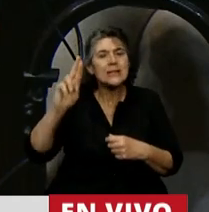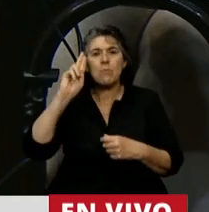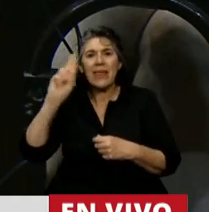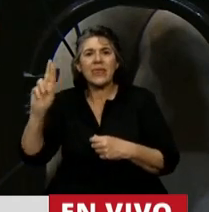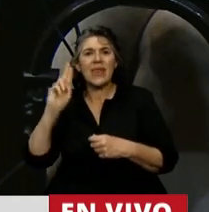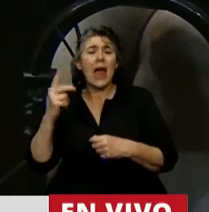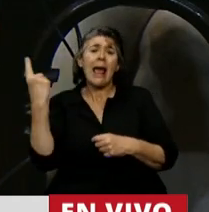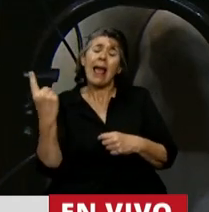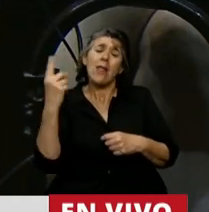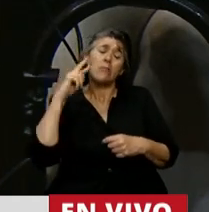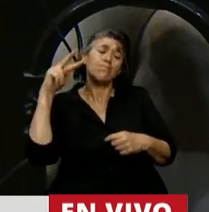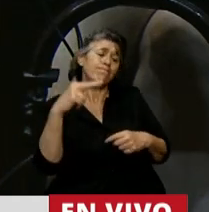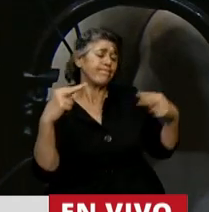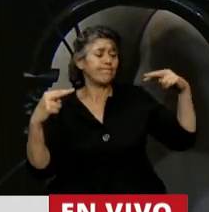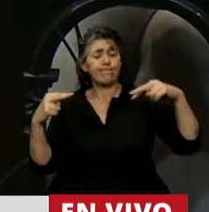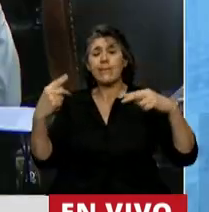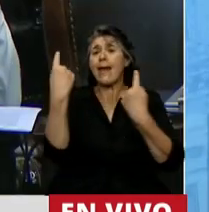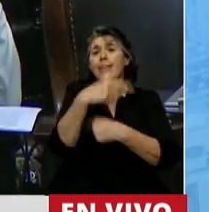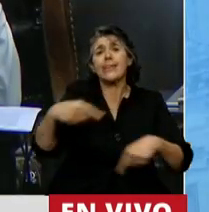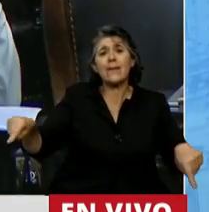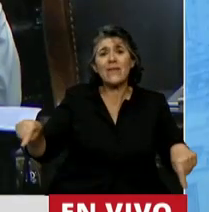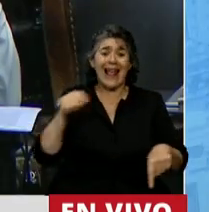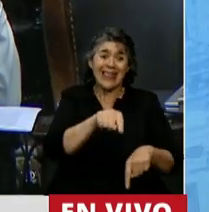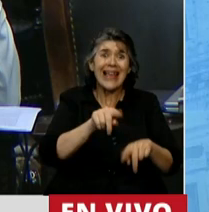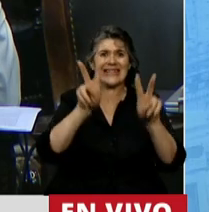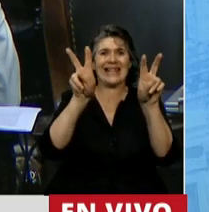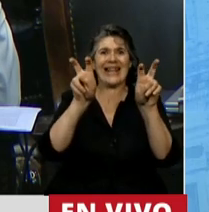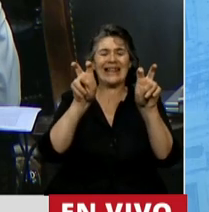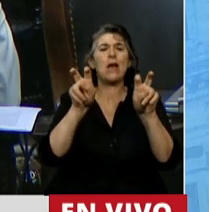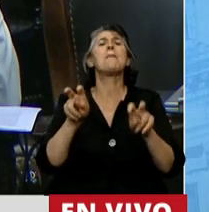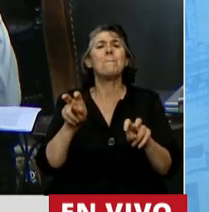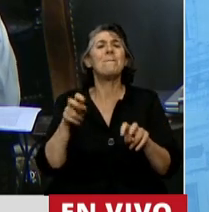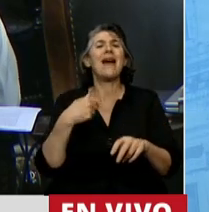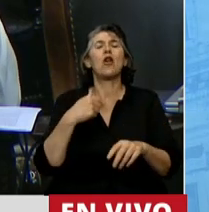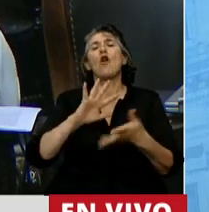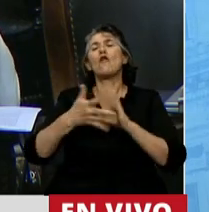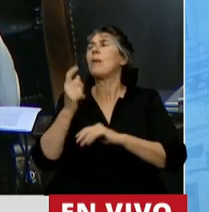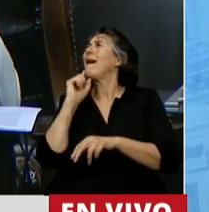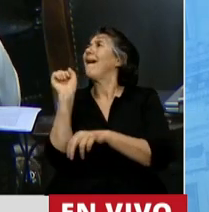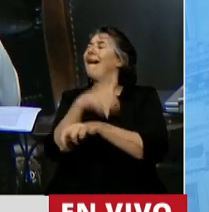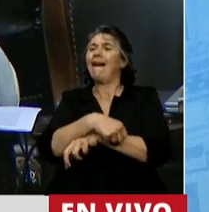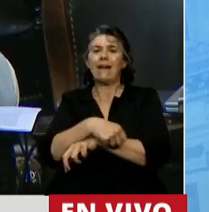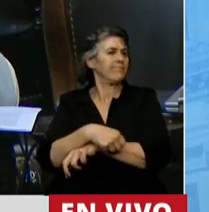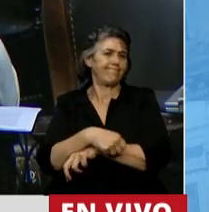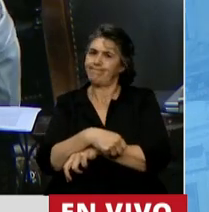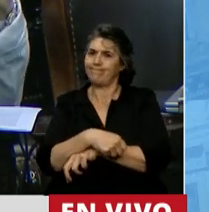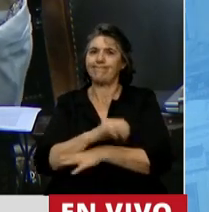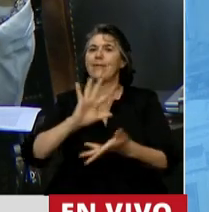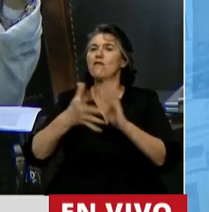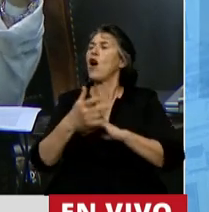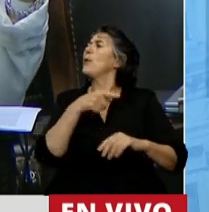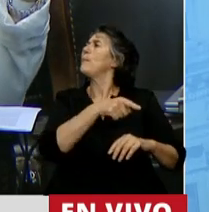mirada, seguramente, de cómo abordar el tema. Ahora, no podemos hacernos los distraídos. No podemos seguir mirando hacia un